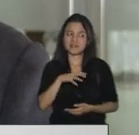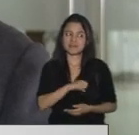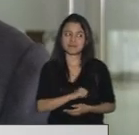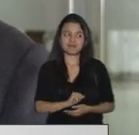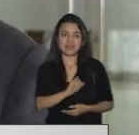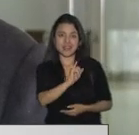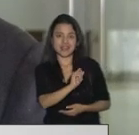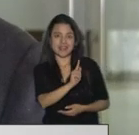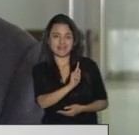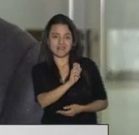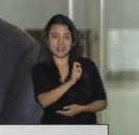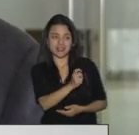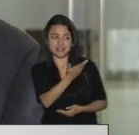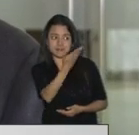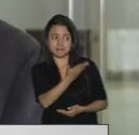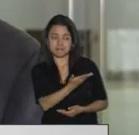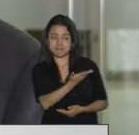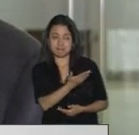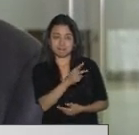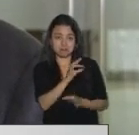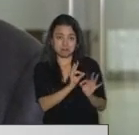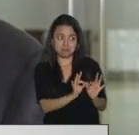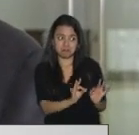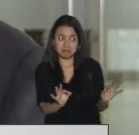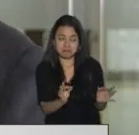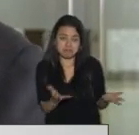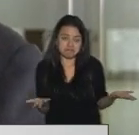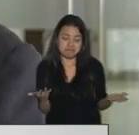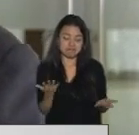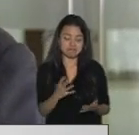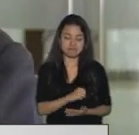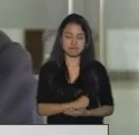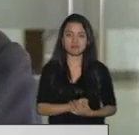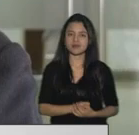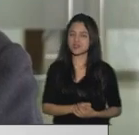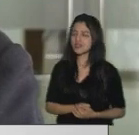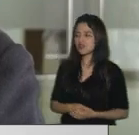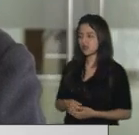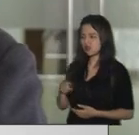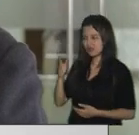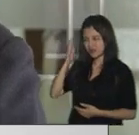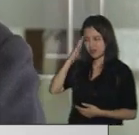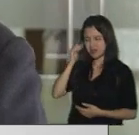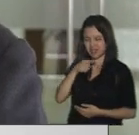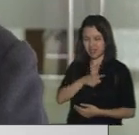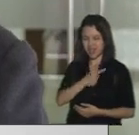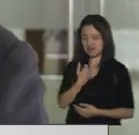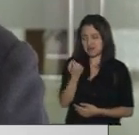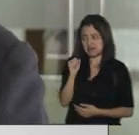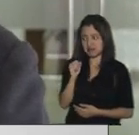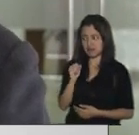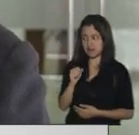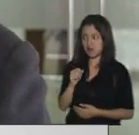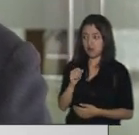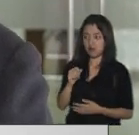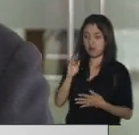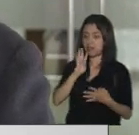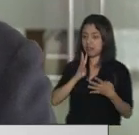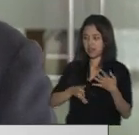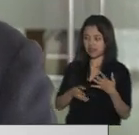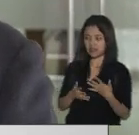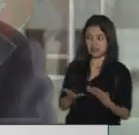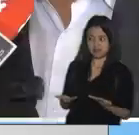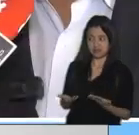esta empresa en haber prevenido este ataque. ¿Usted cree que fueron vulnerables ellos? ¿No cumplieron con todos los parámetros? Totalmente